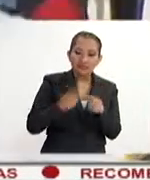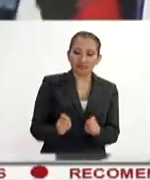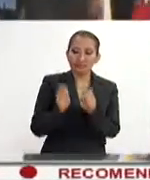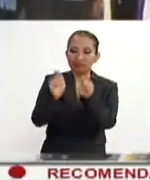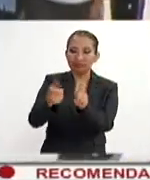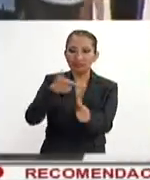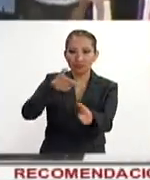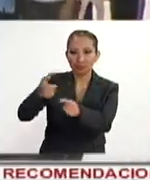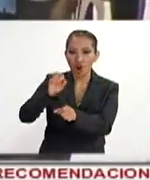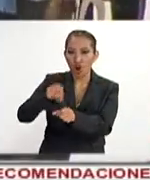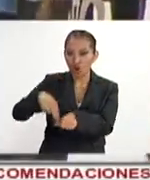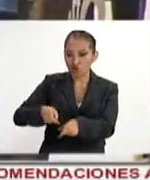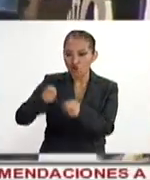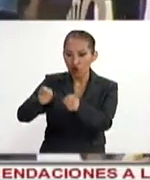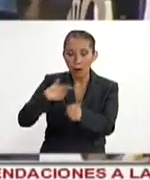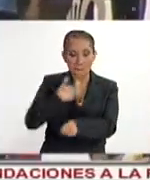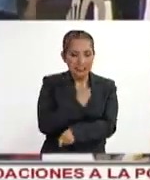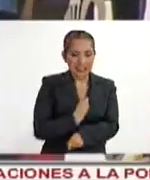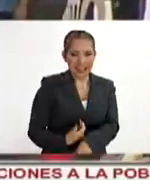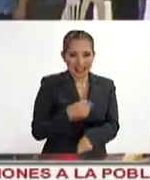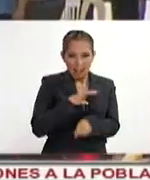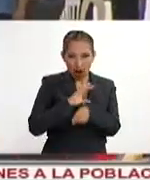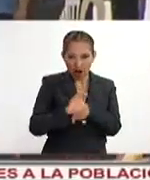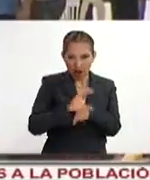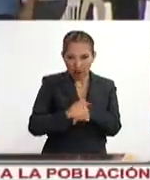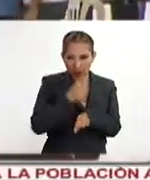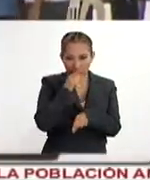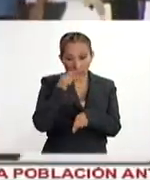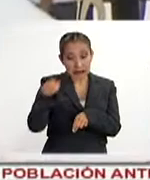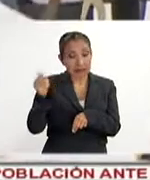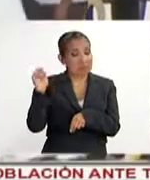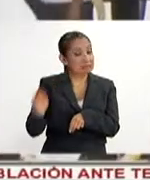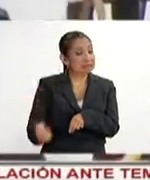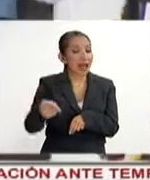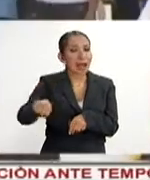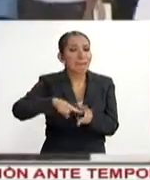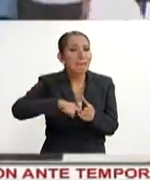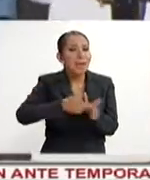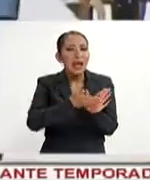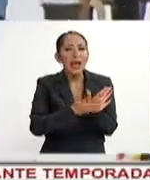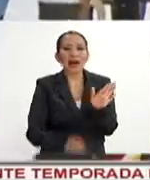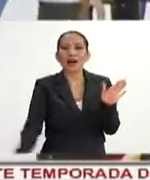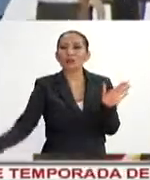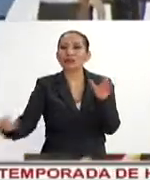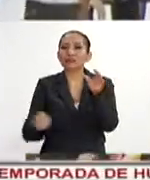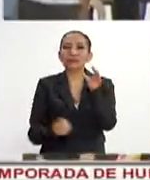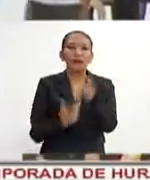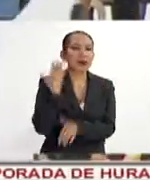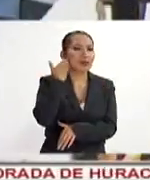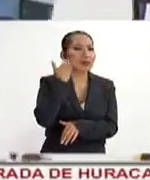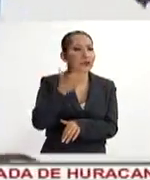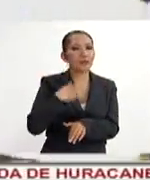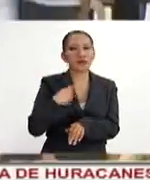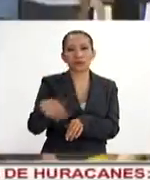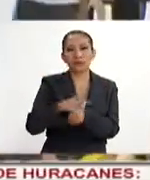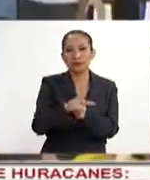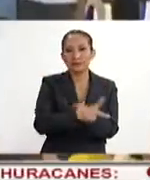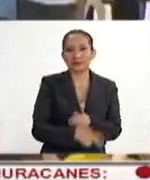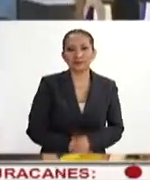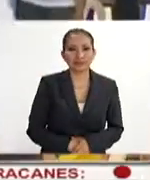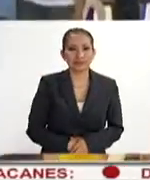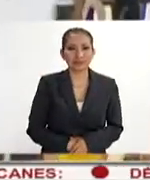entrega de armas a la ONU. El presidente Juan Manuel Santos aseguró que esto representa el inicio de una nueva era para su país.